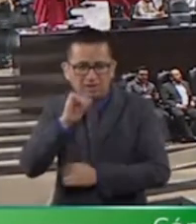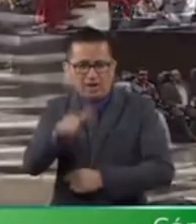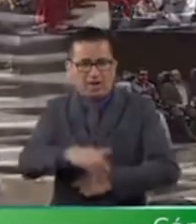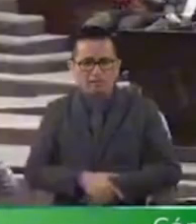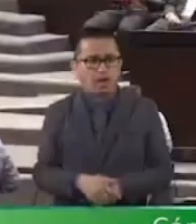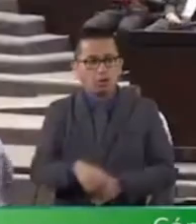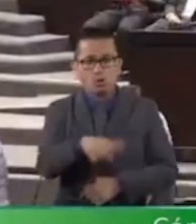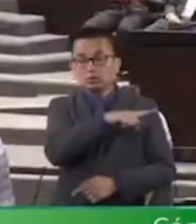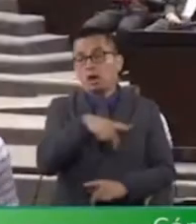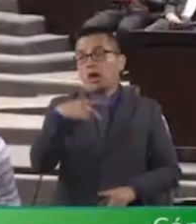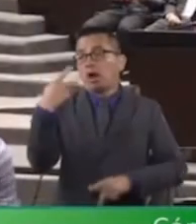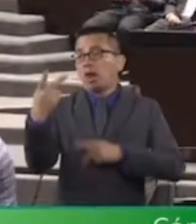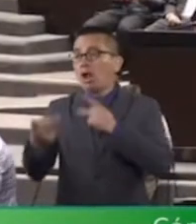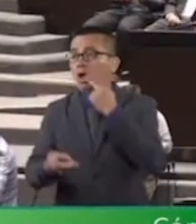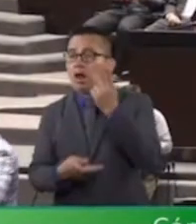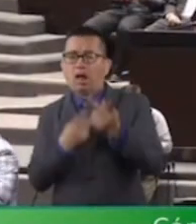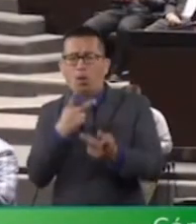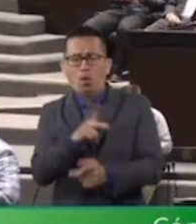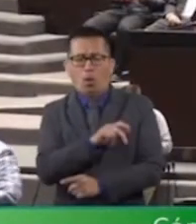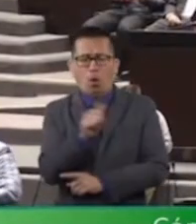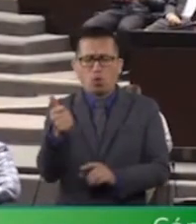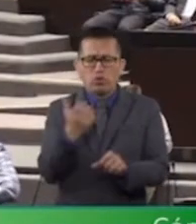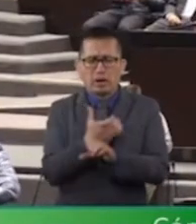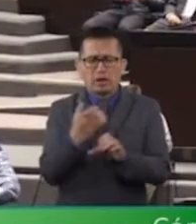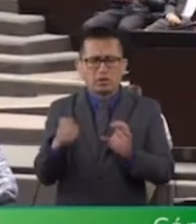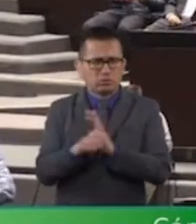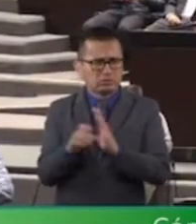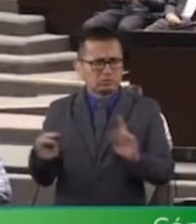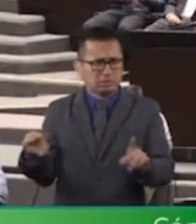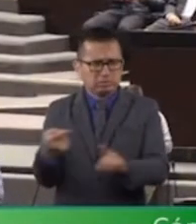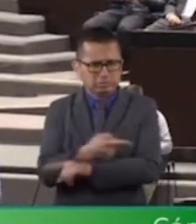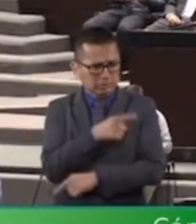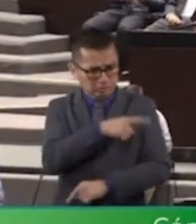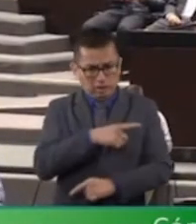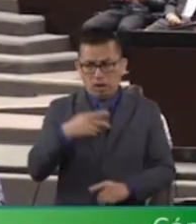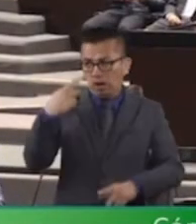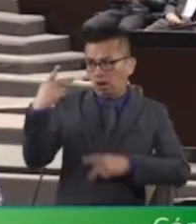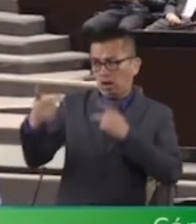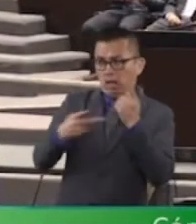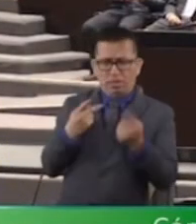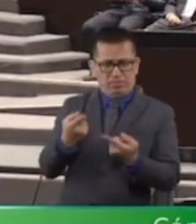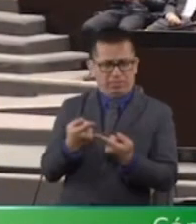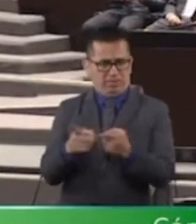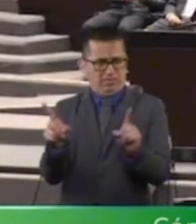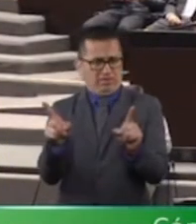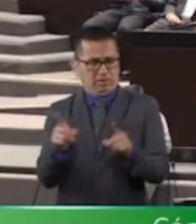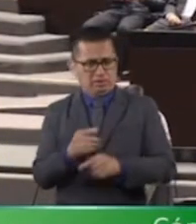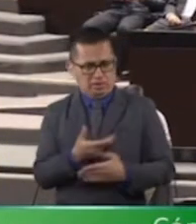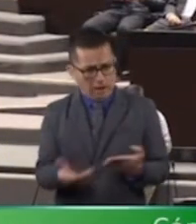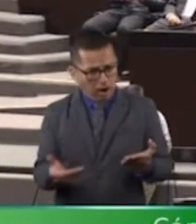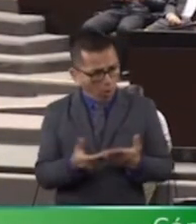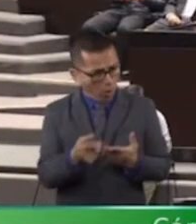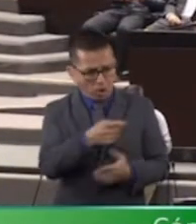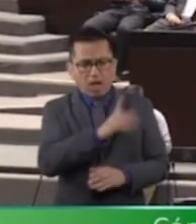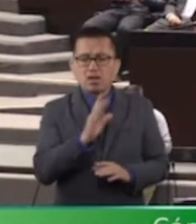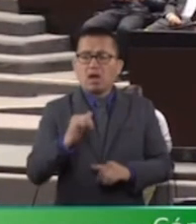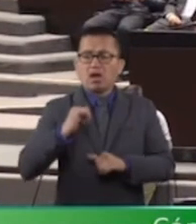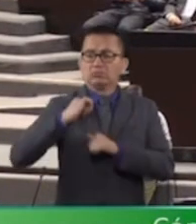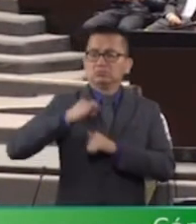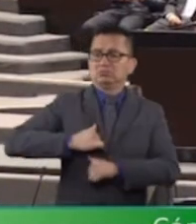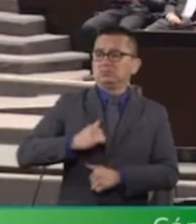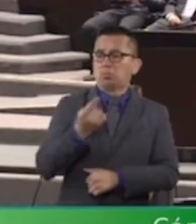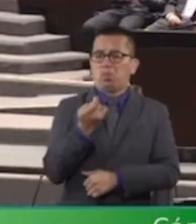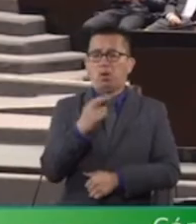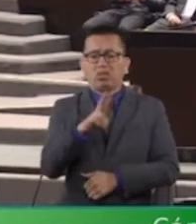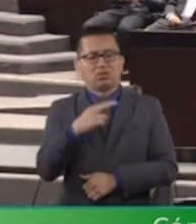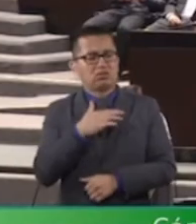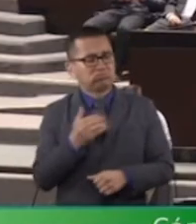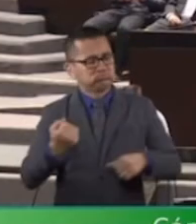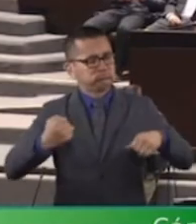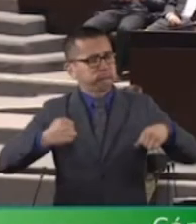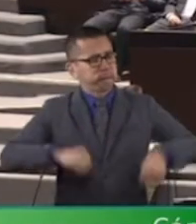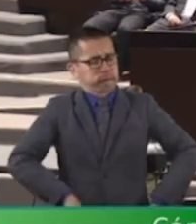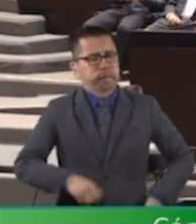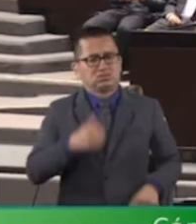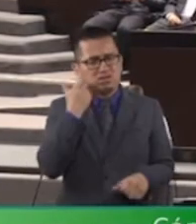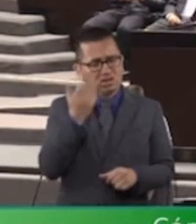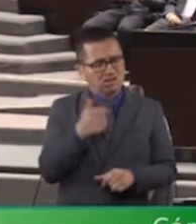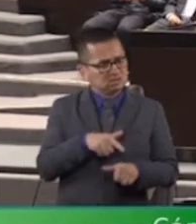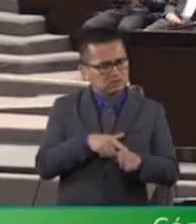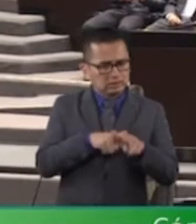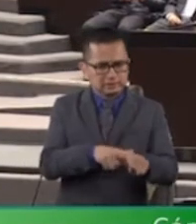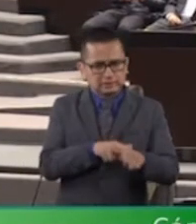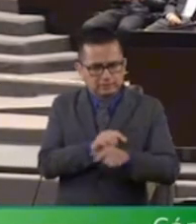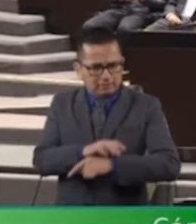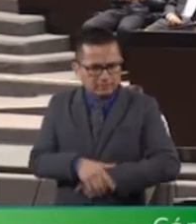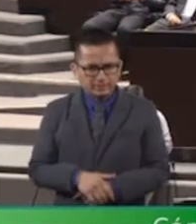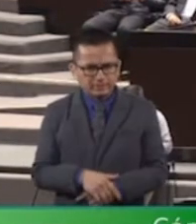sus discursos y nada de eso lo dijeron en un solo meeting. Ha sido ahora que tienen el poder que se lo quieren quedar, pero el poder es